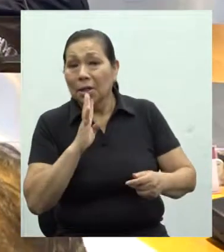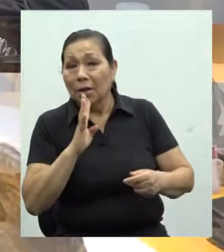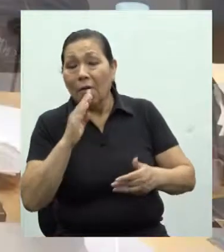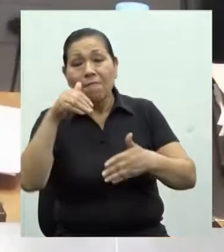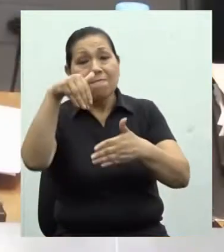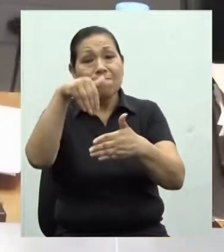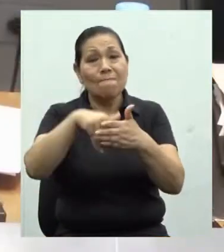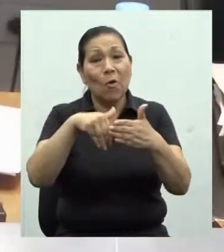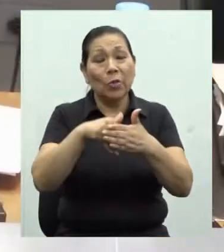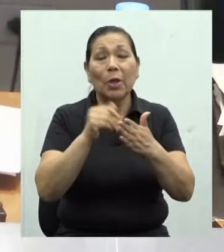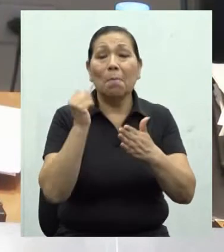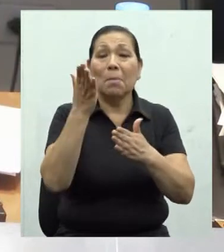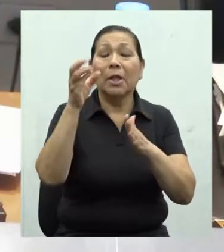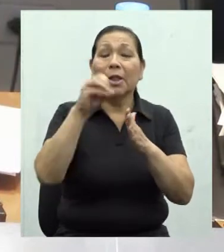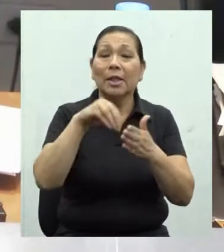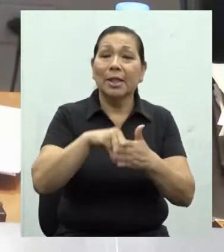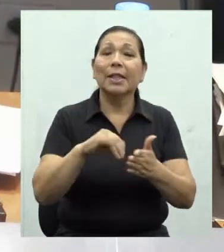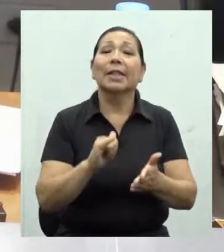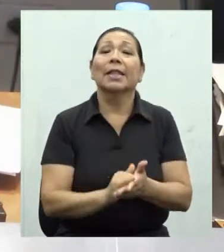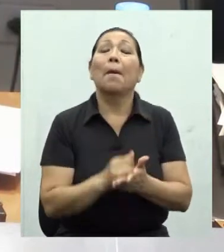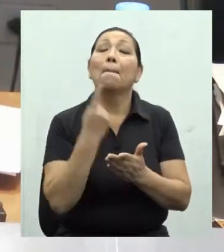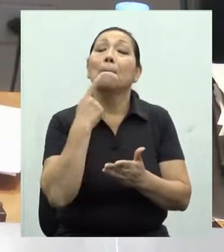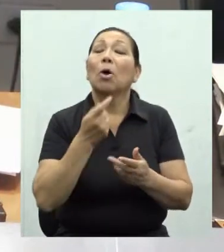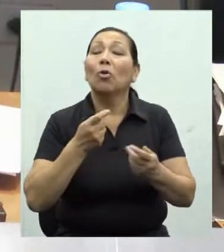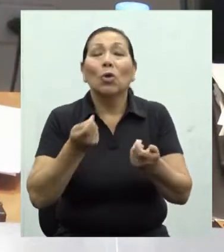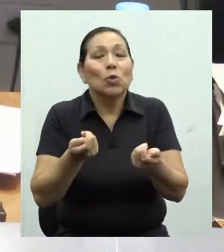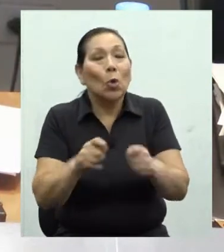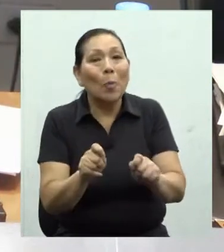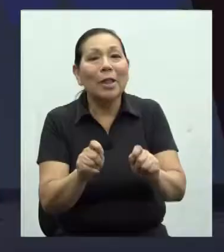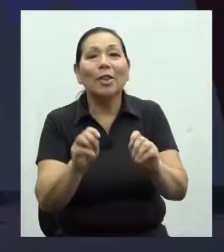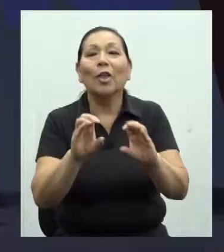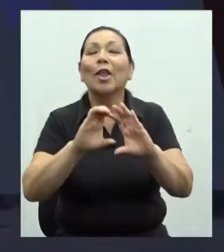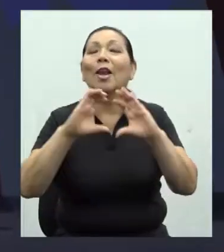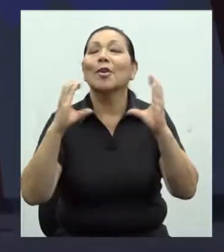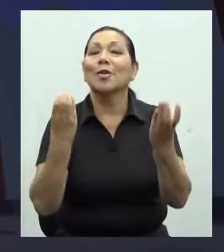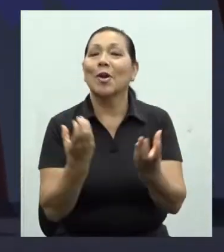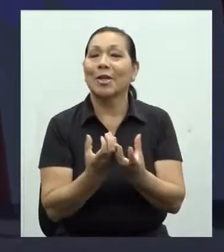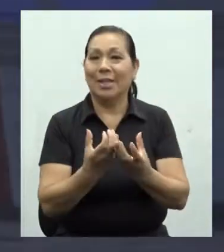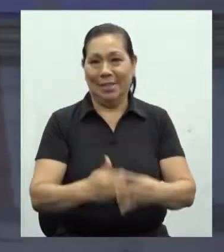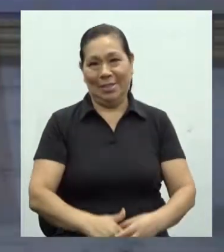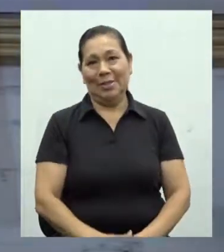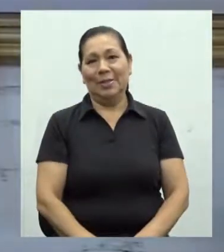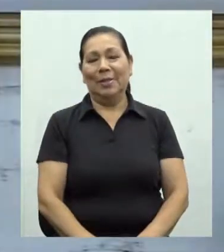y votación de la demanda competencial por la disolución del Congreso.